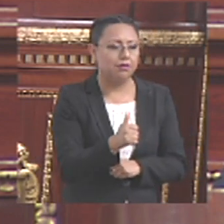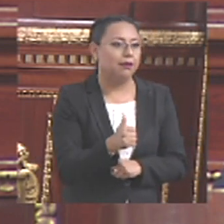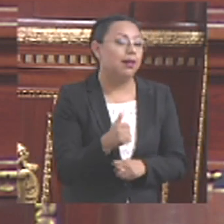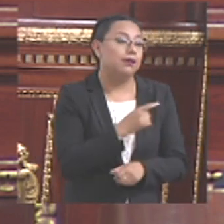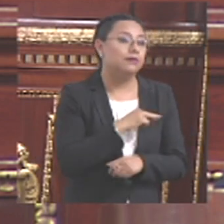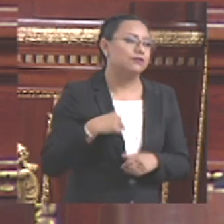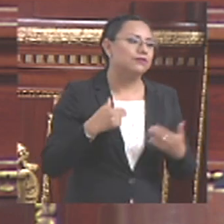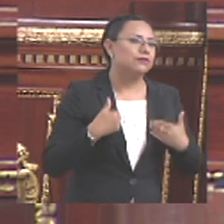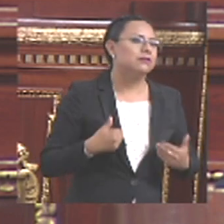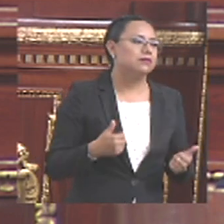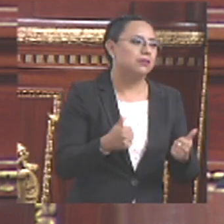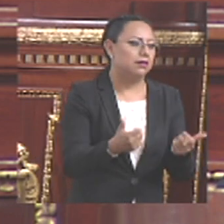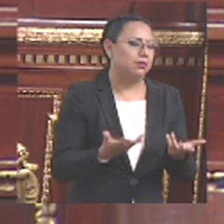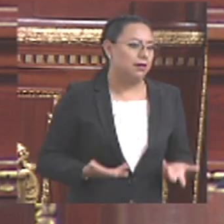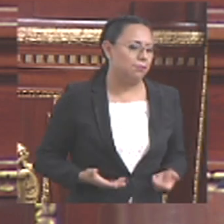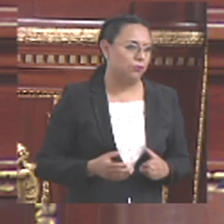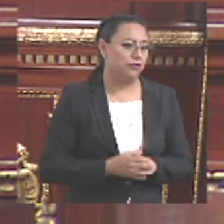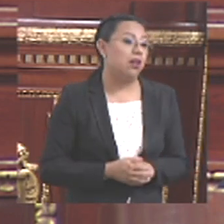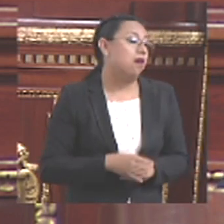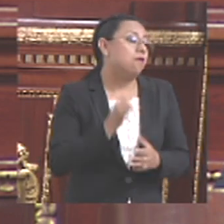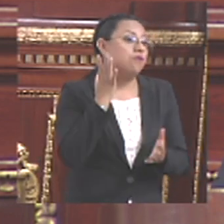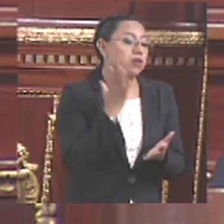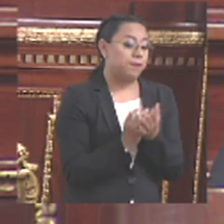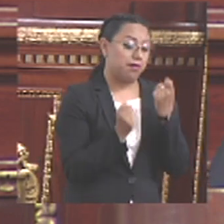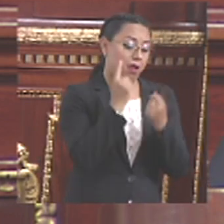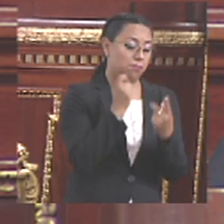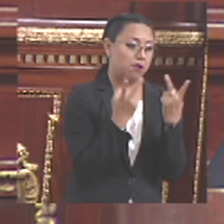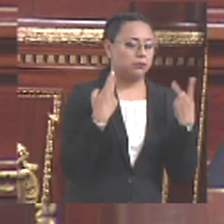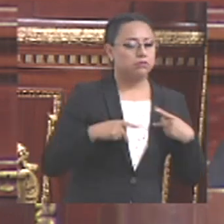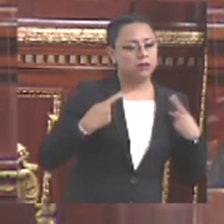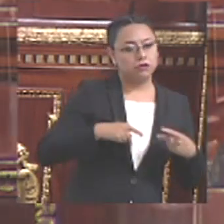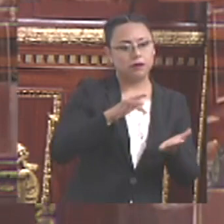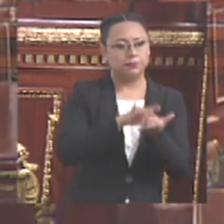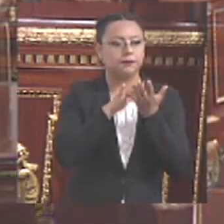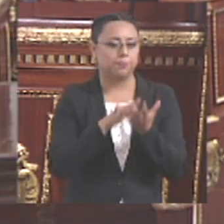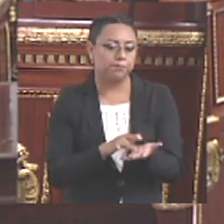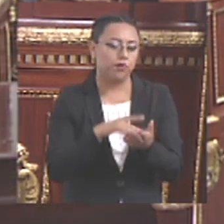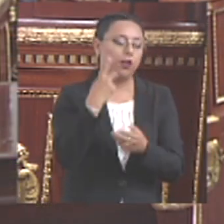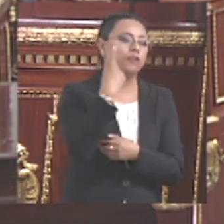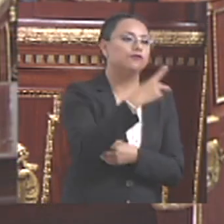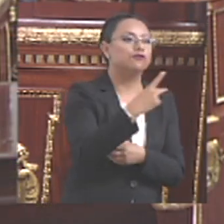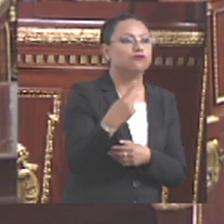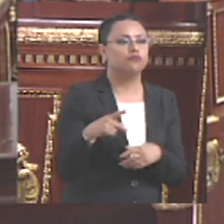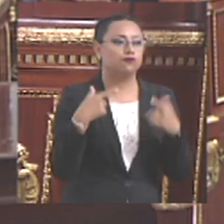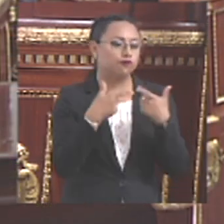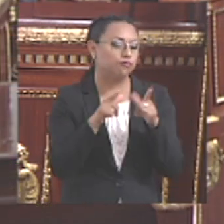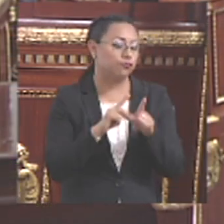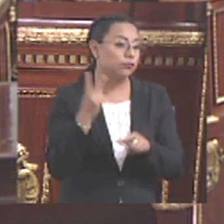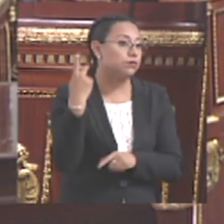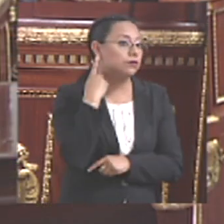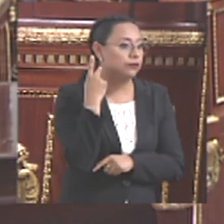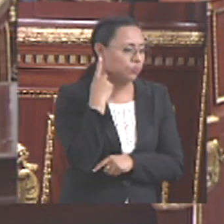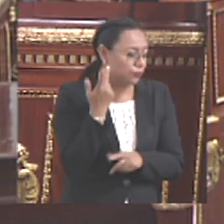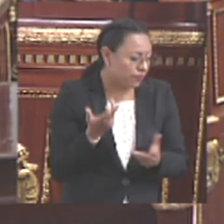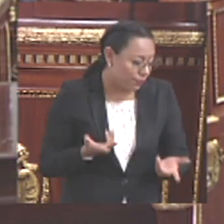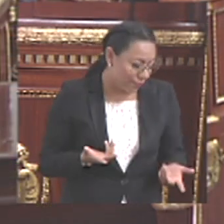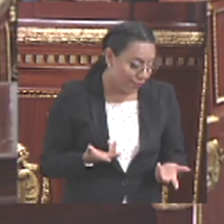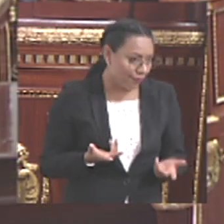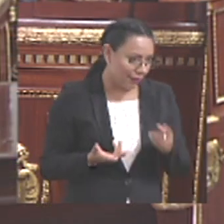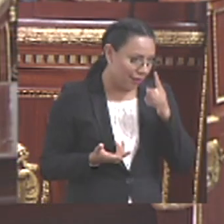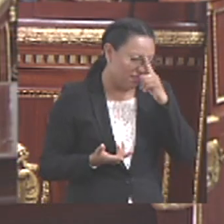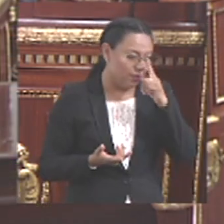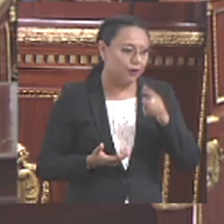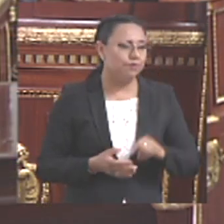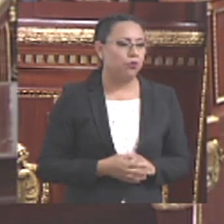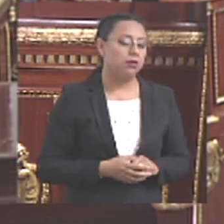pues que solamente quienes simpatizan y quienes tienen una afinidad, lo que significa que se está utilizando como